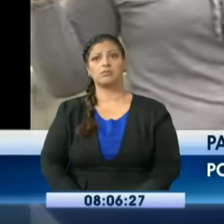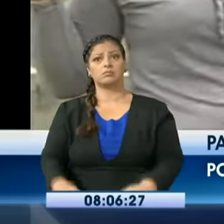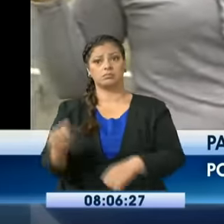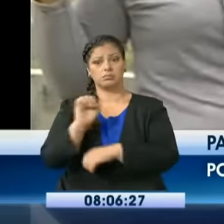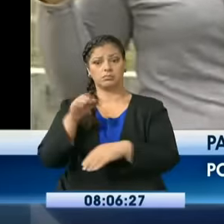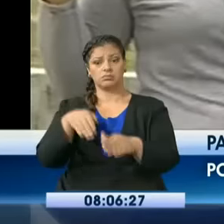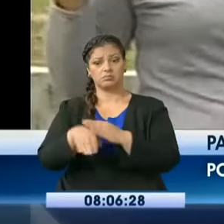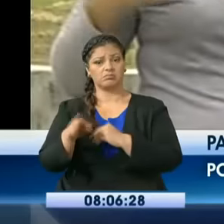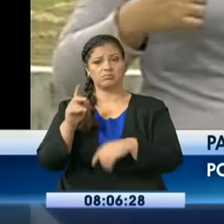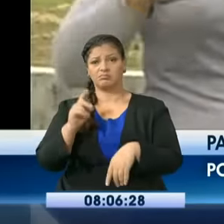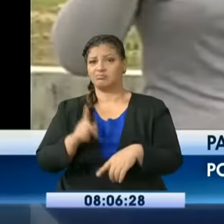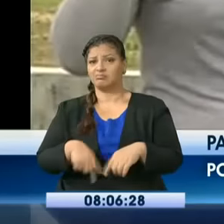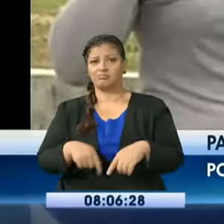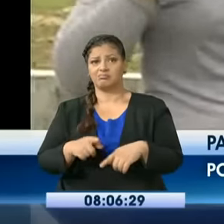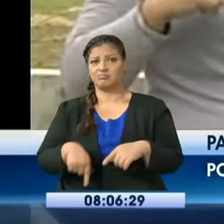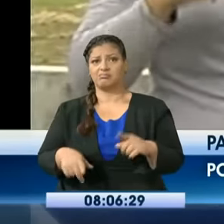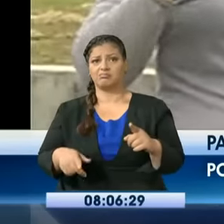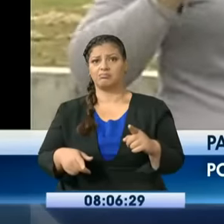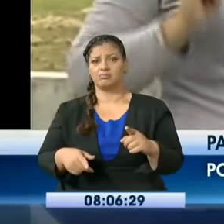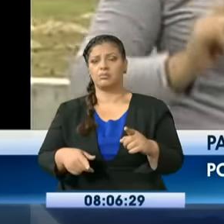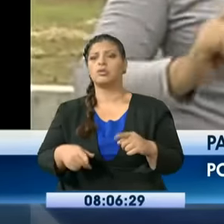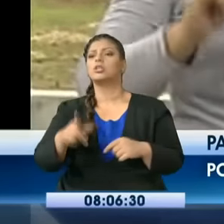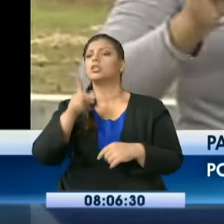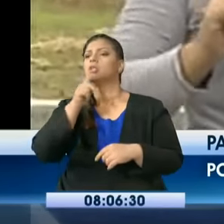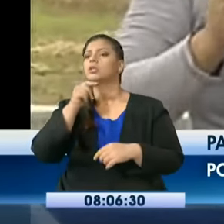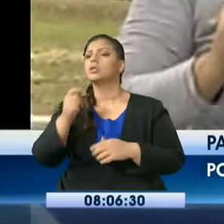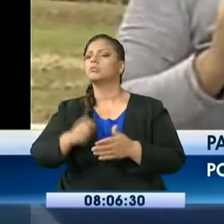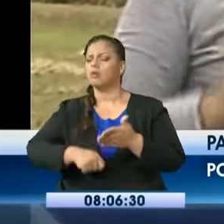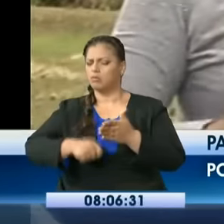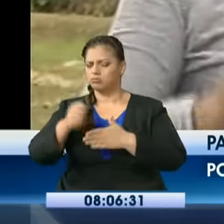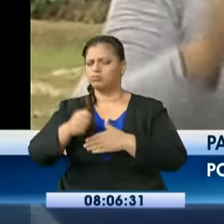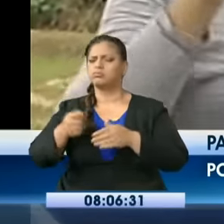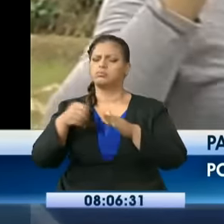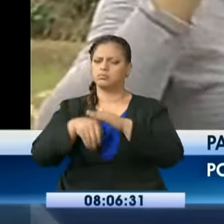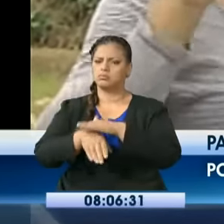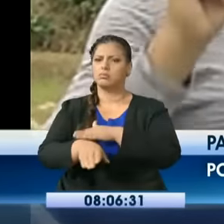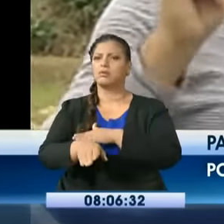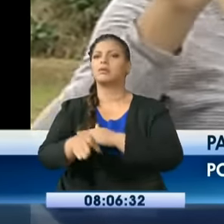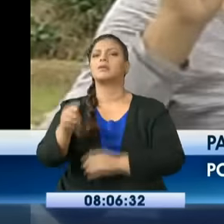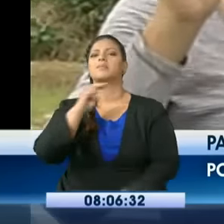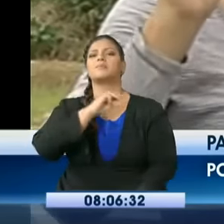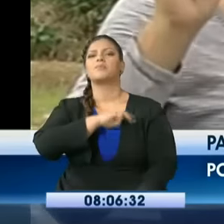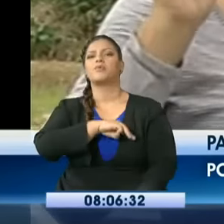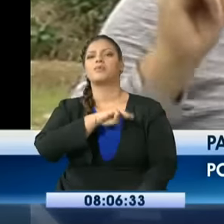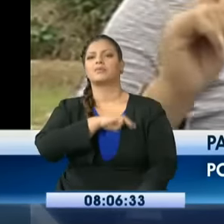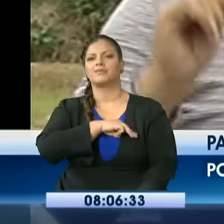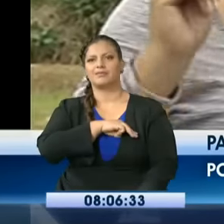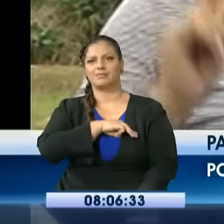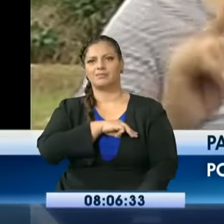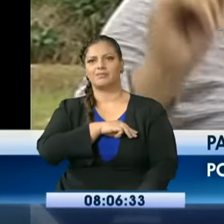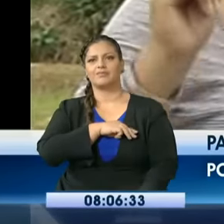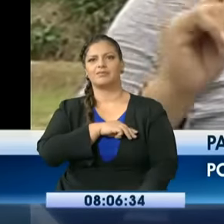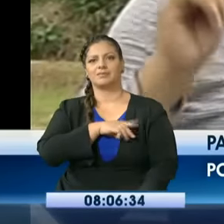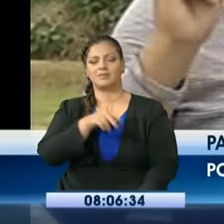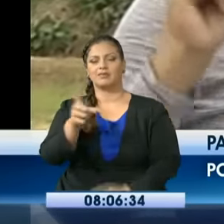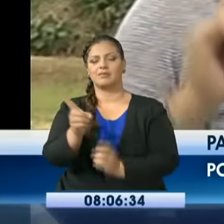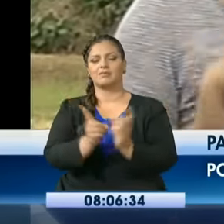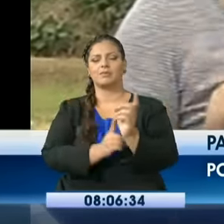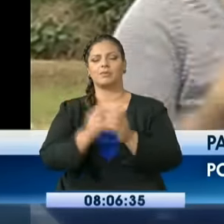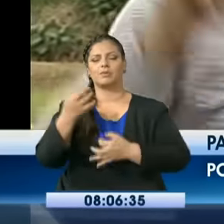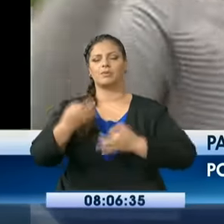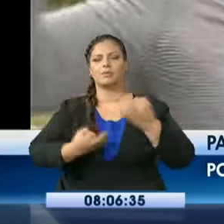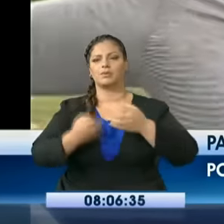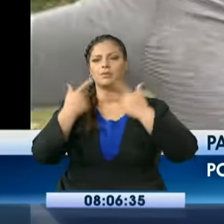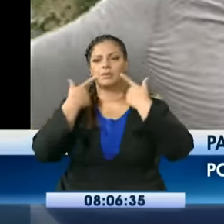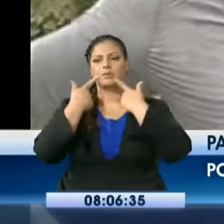ingresemos vehicularmente. Quien a nosotros nos dio la autorización de ingresar fue el municipio. Justicia y Vigilancia en el